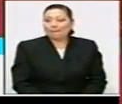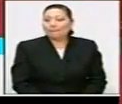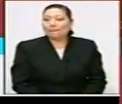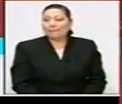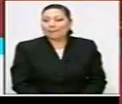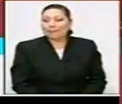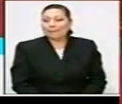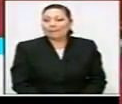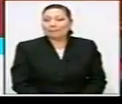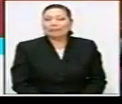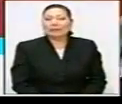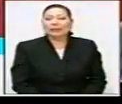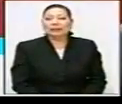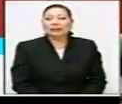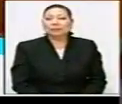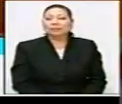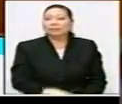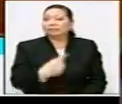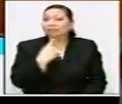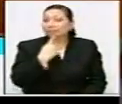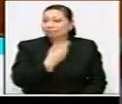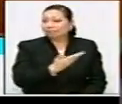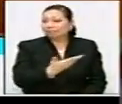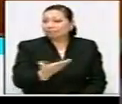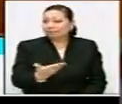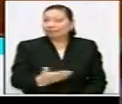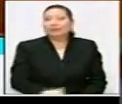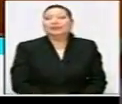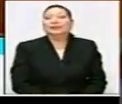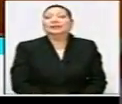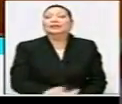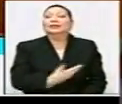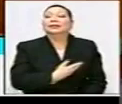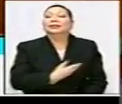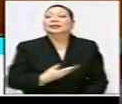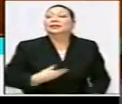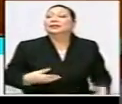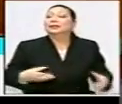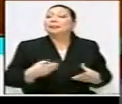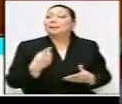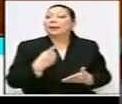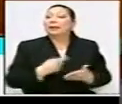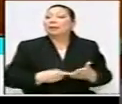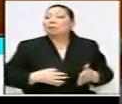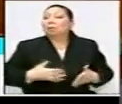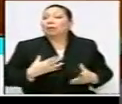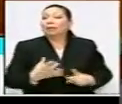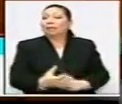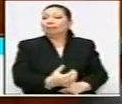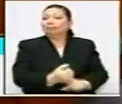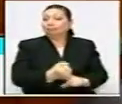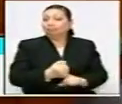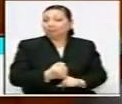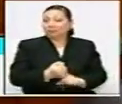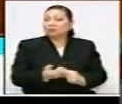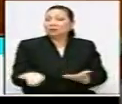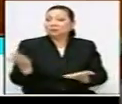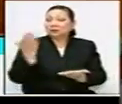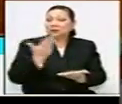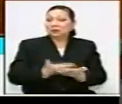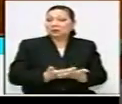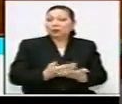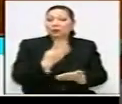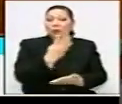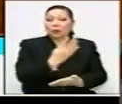Adelante, concluya, por favor. Solo reiterándome el pedido a la Presidenta de la Comisión para que pueda acoger y acumular el